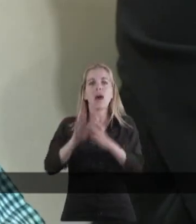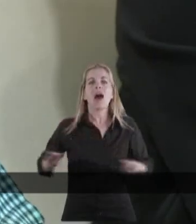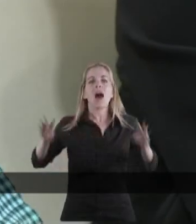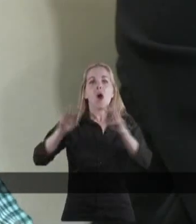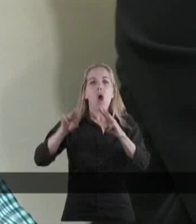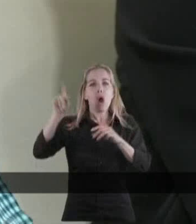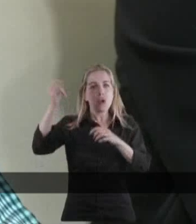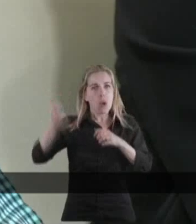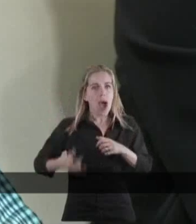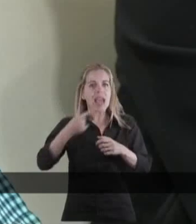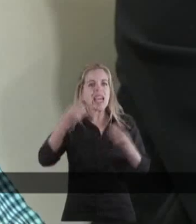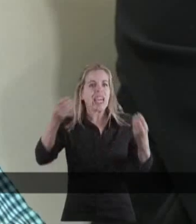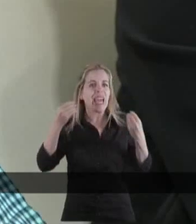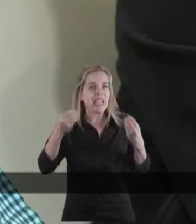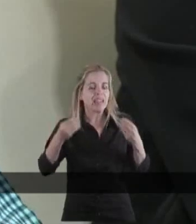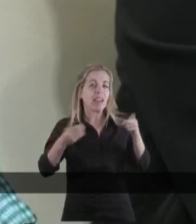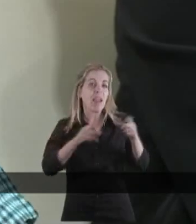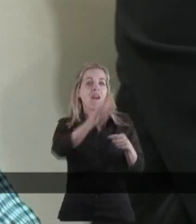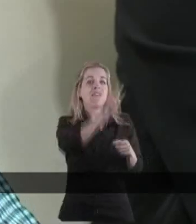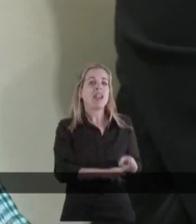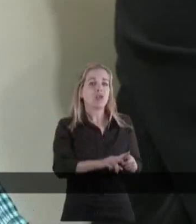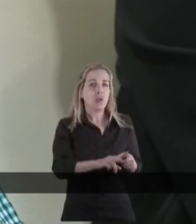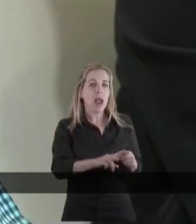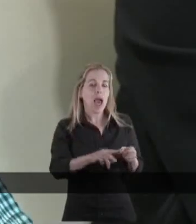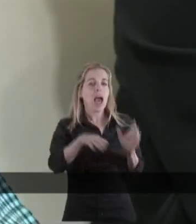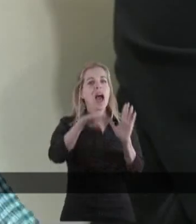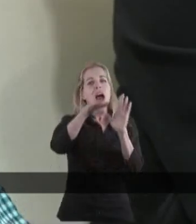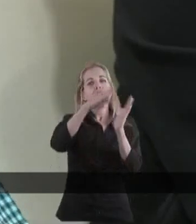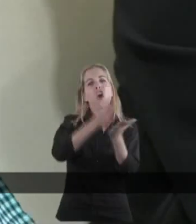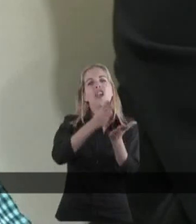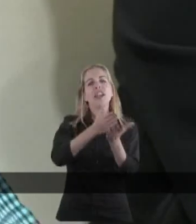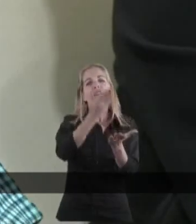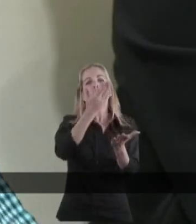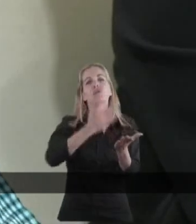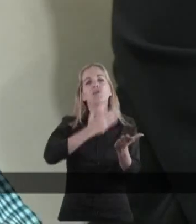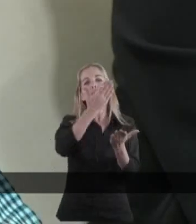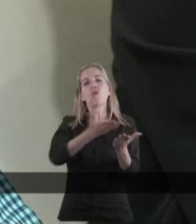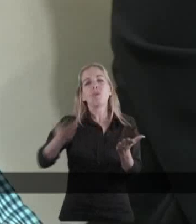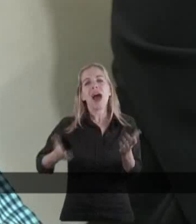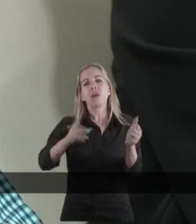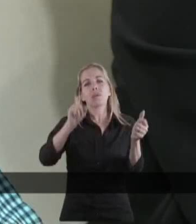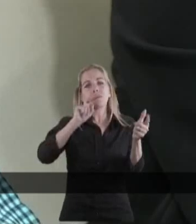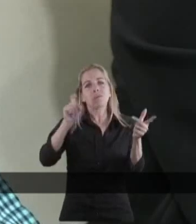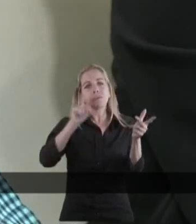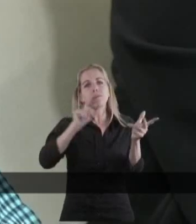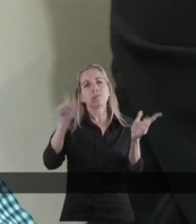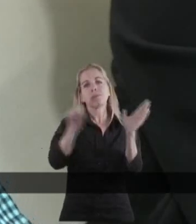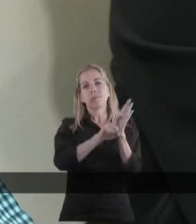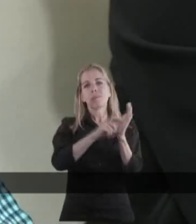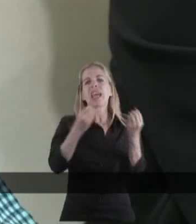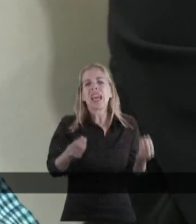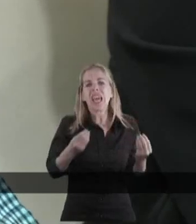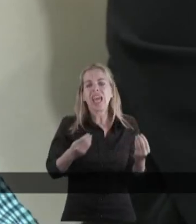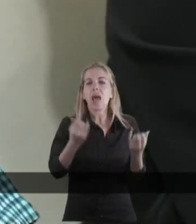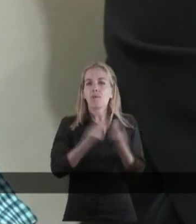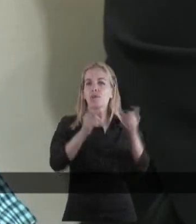enfatizan en permanentes violaciones a los derechos humanos. Podría enumerar varios, pero en particular presos políticos, como así también una